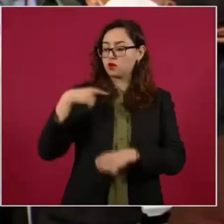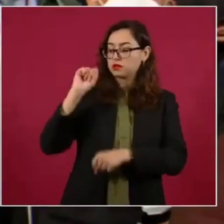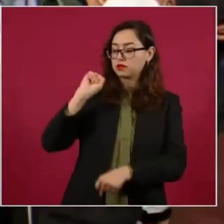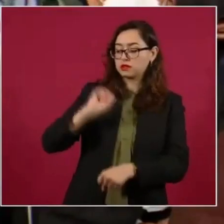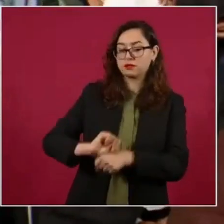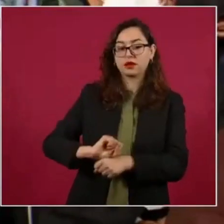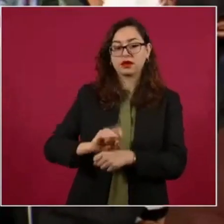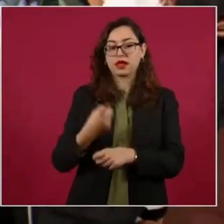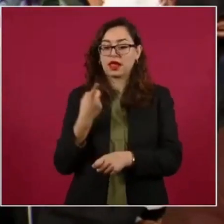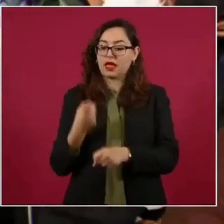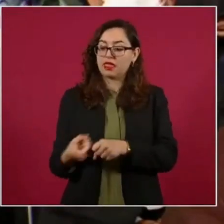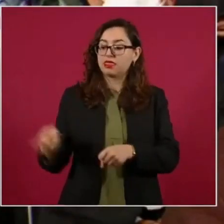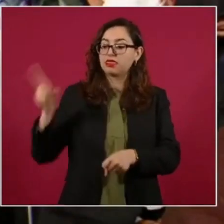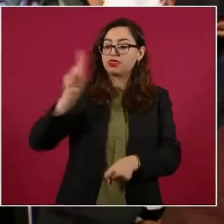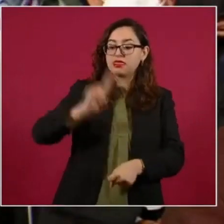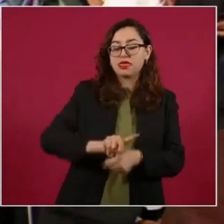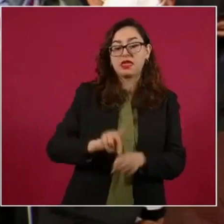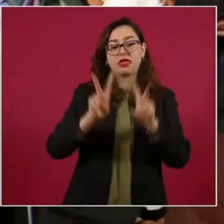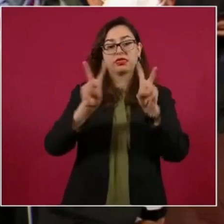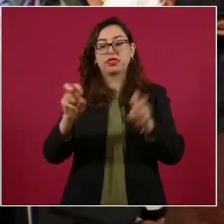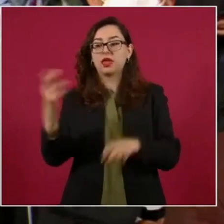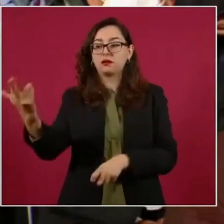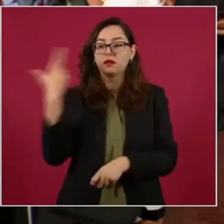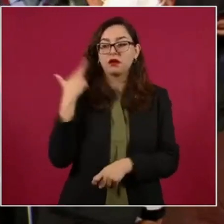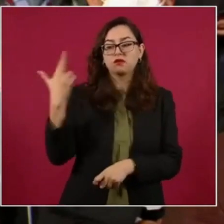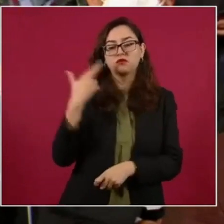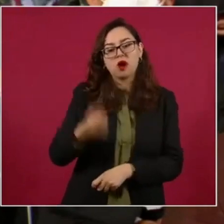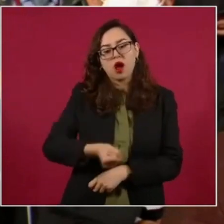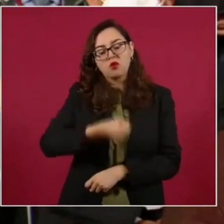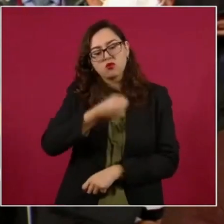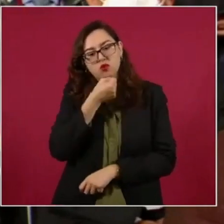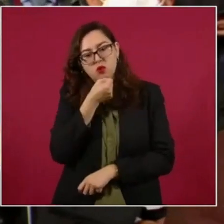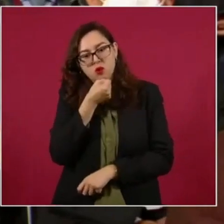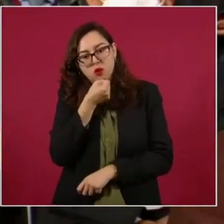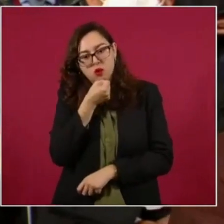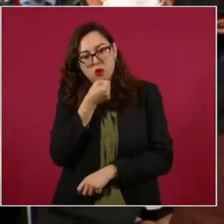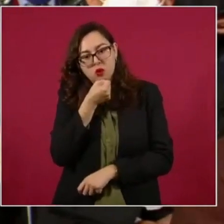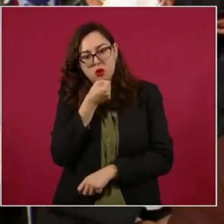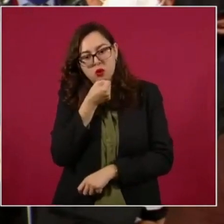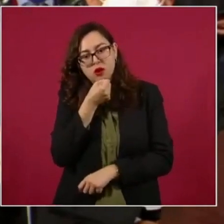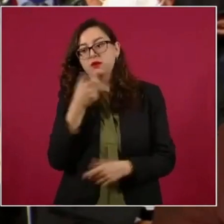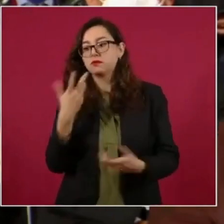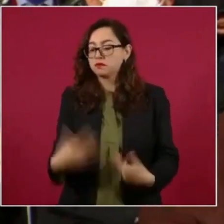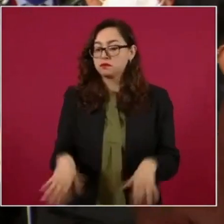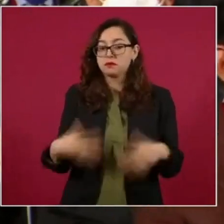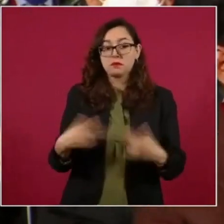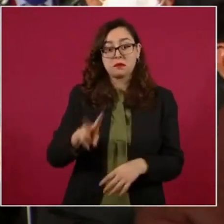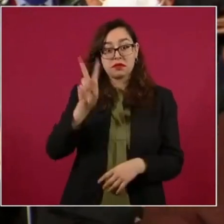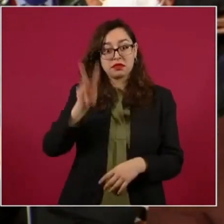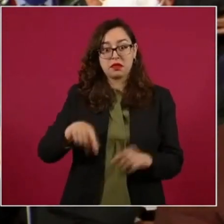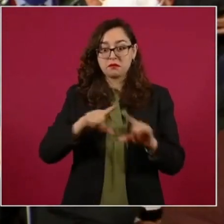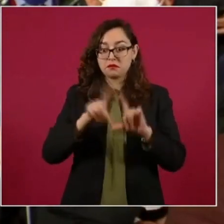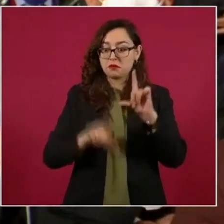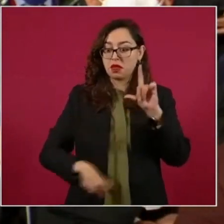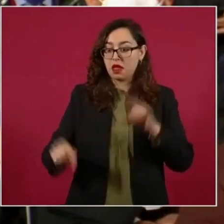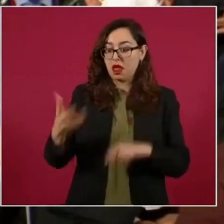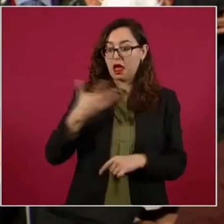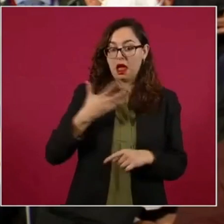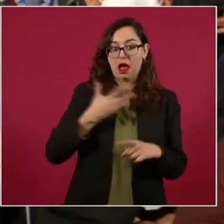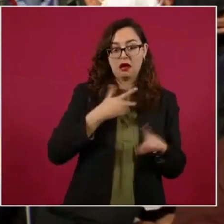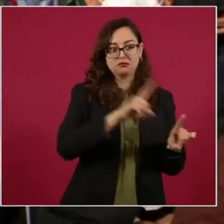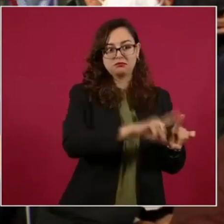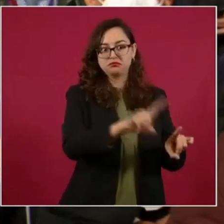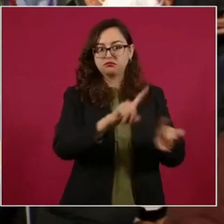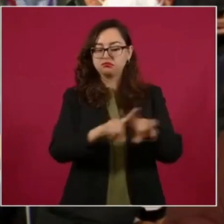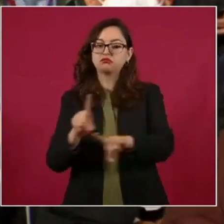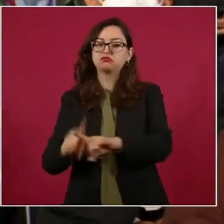existido grandes locutores en nuestro país como Alejandro Rodríguez Morán, Héctor Martínez Serrano, Luis M. Farías, Paco Malgesto, por citar